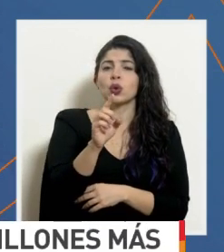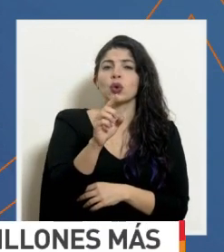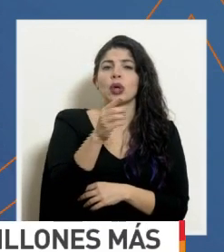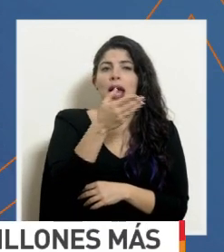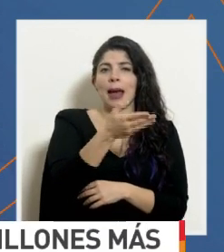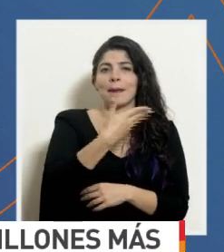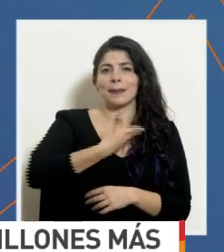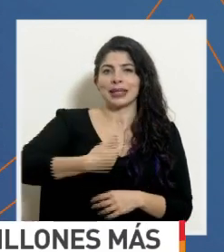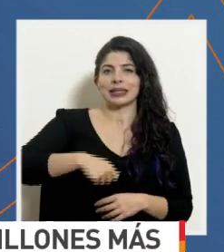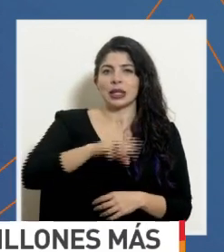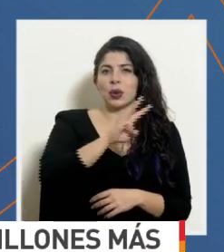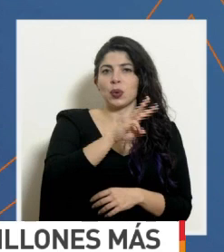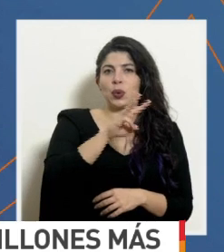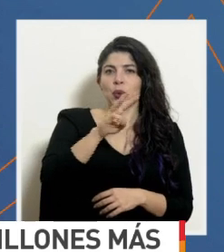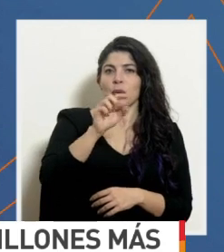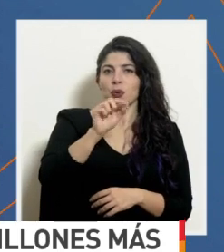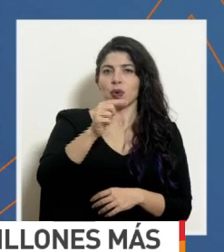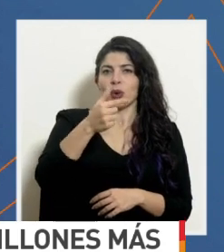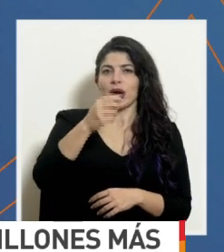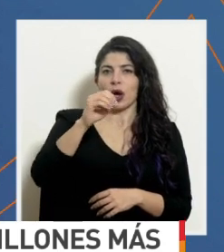de